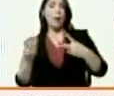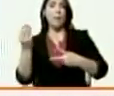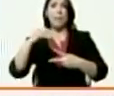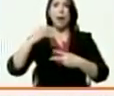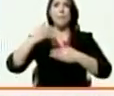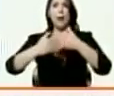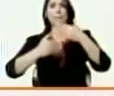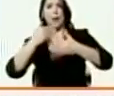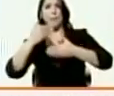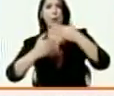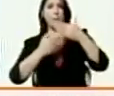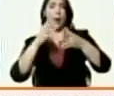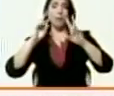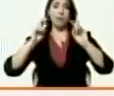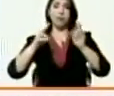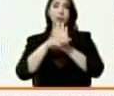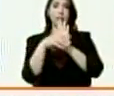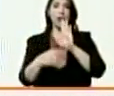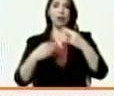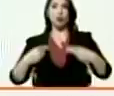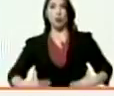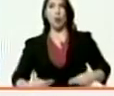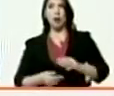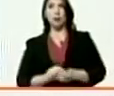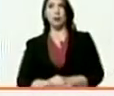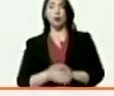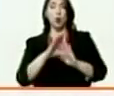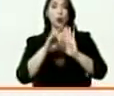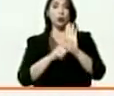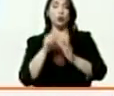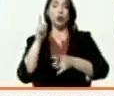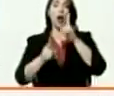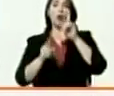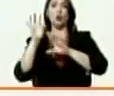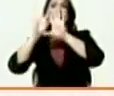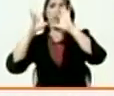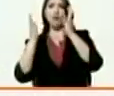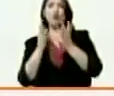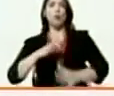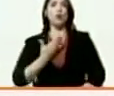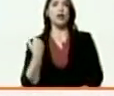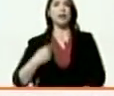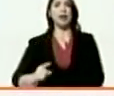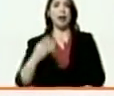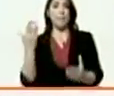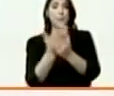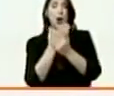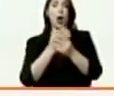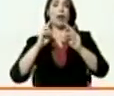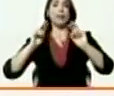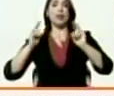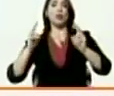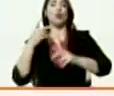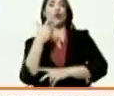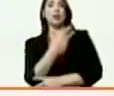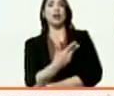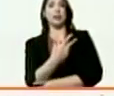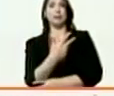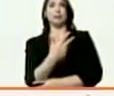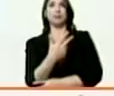progresiva en materia de derechos humanos que constitución alguna en el mundo pudiera tener, en su título 3, que